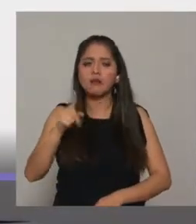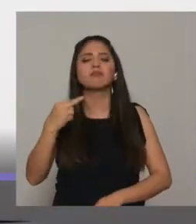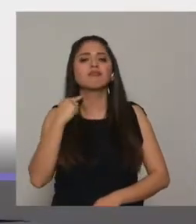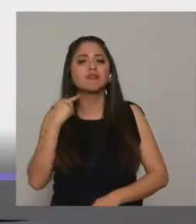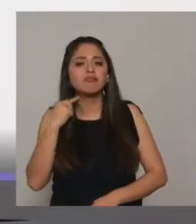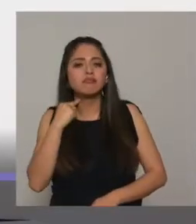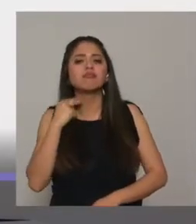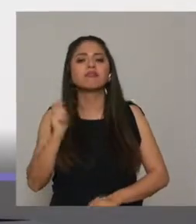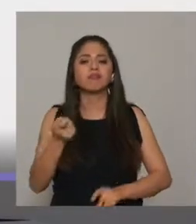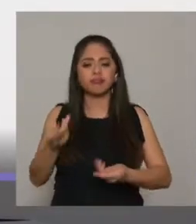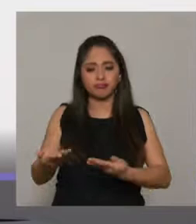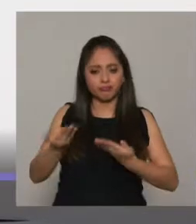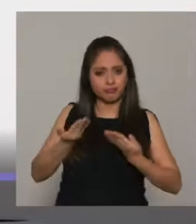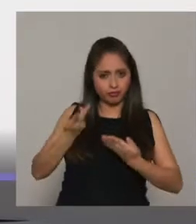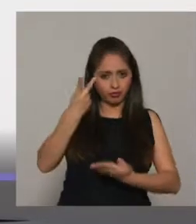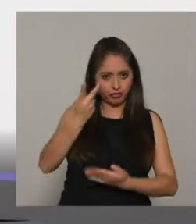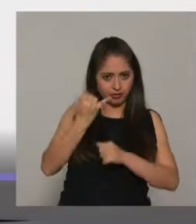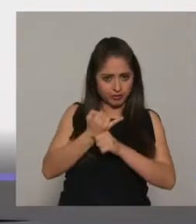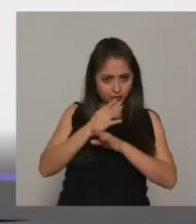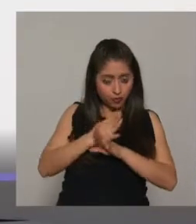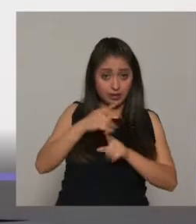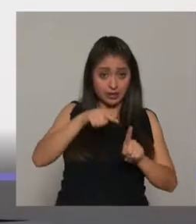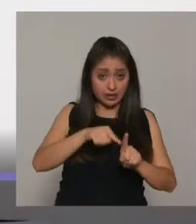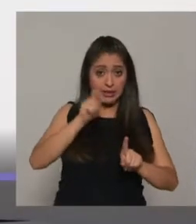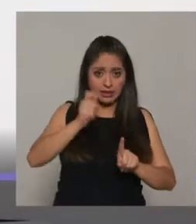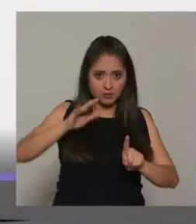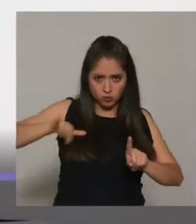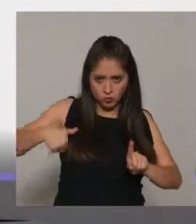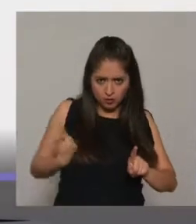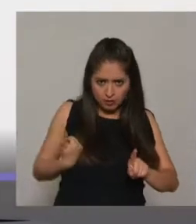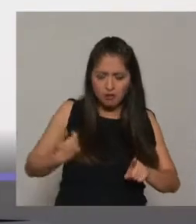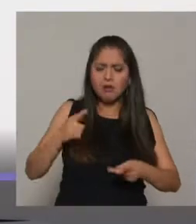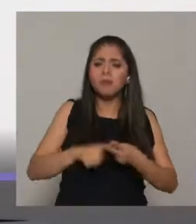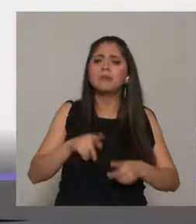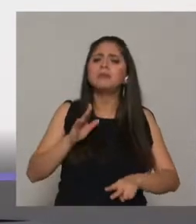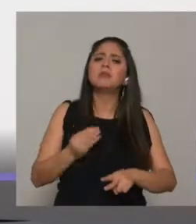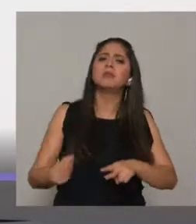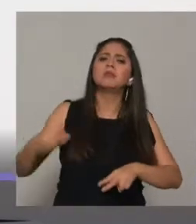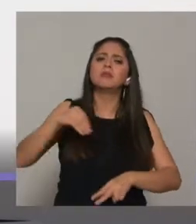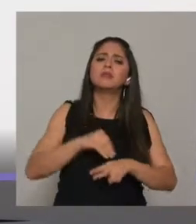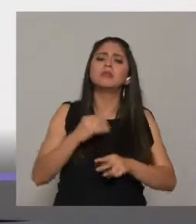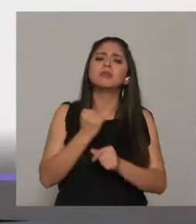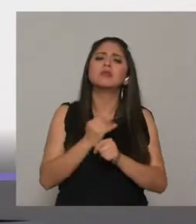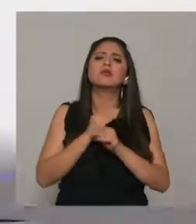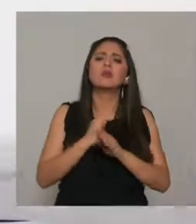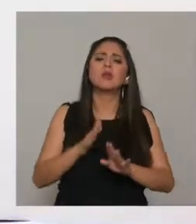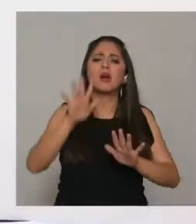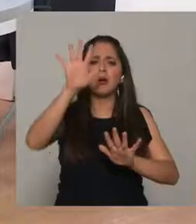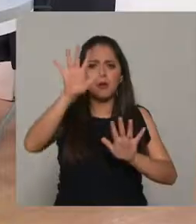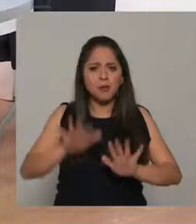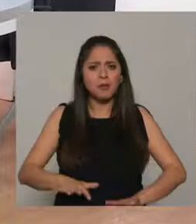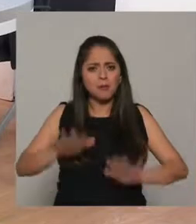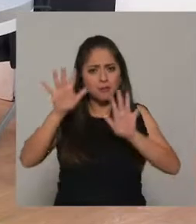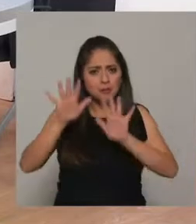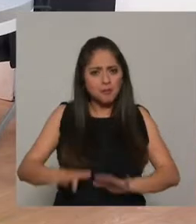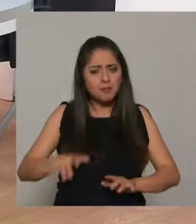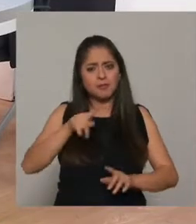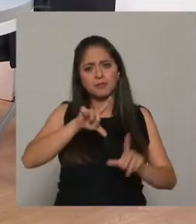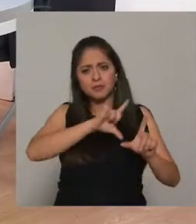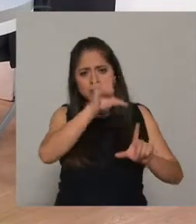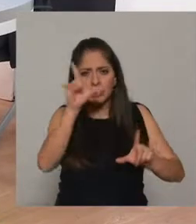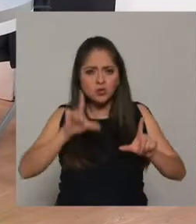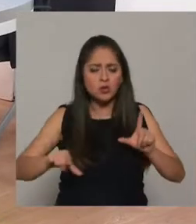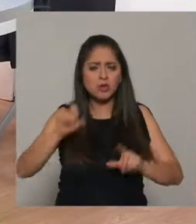2 informes. Lo que ellos tienen guardado y además la información que se tiene en un registro nacional de